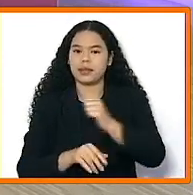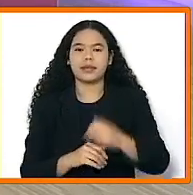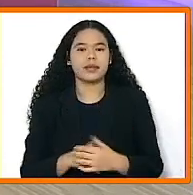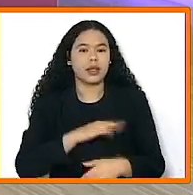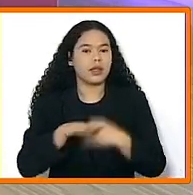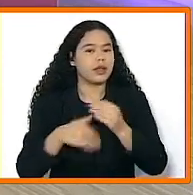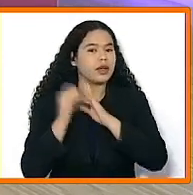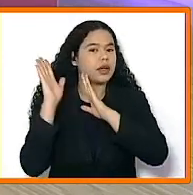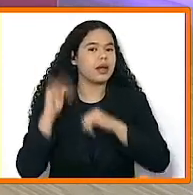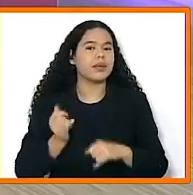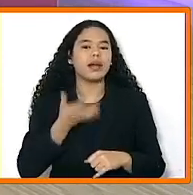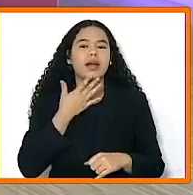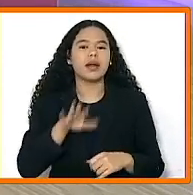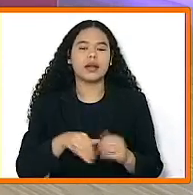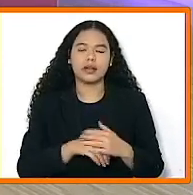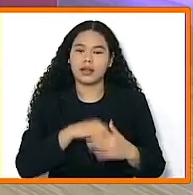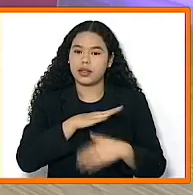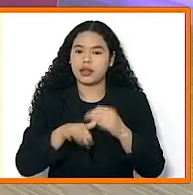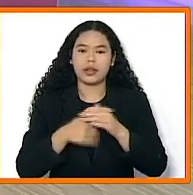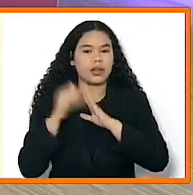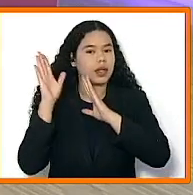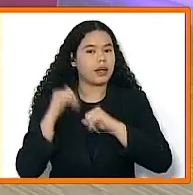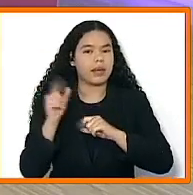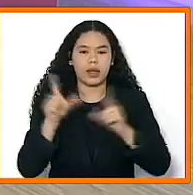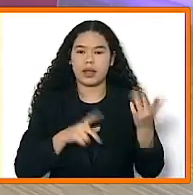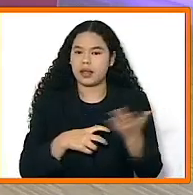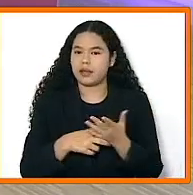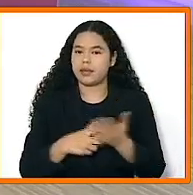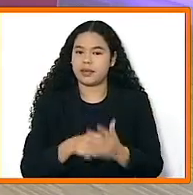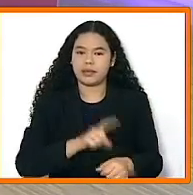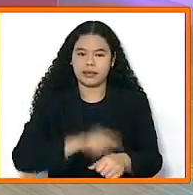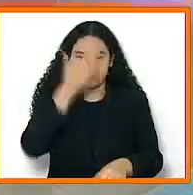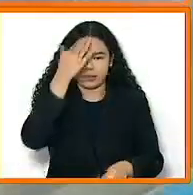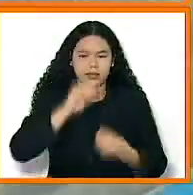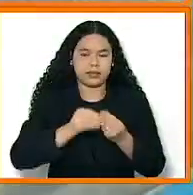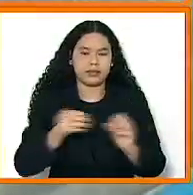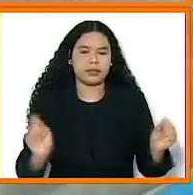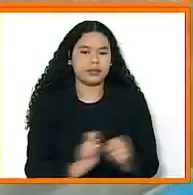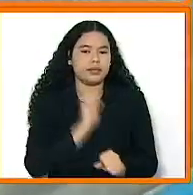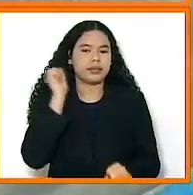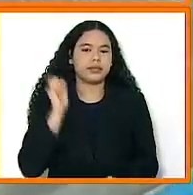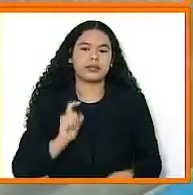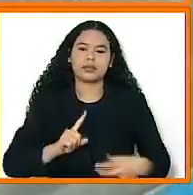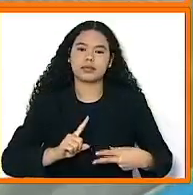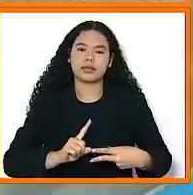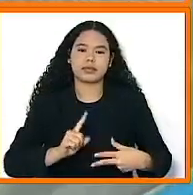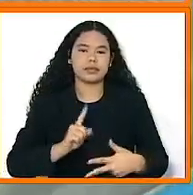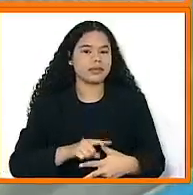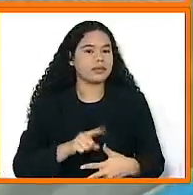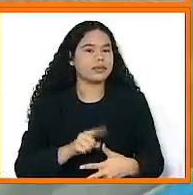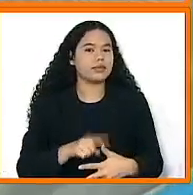Te deseo muchísima suerte, espero que tengas tu boletito en mano. Viene tu primer número ganador.